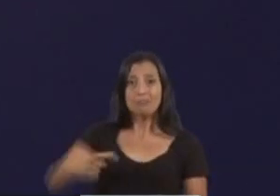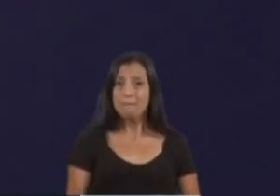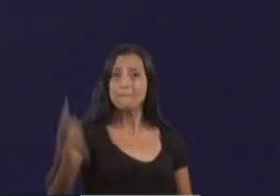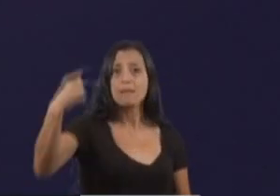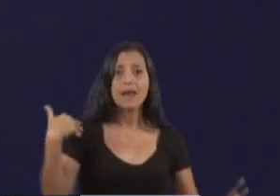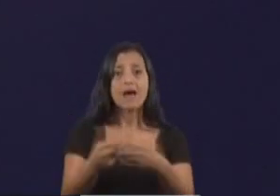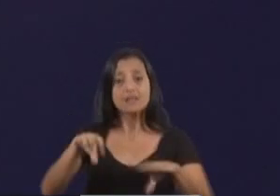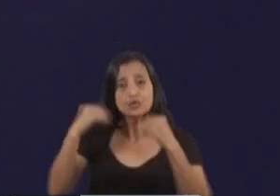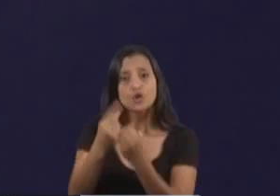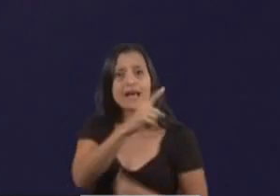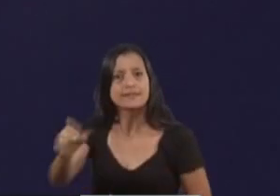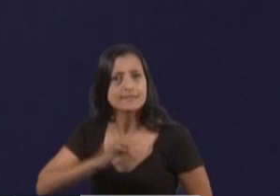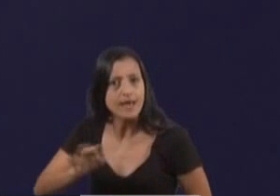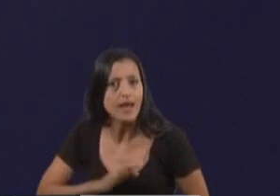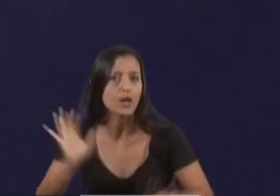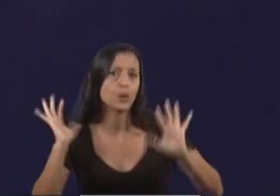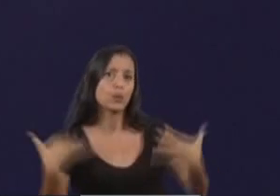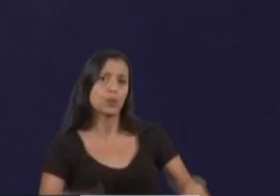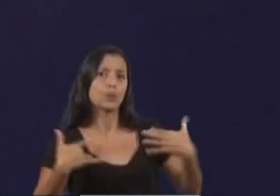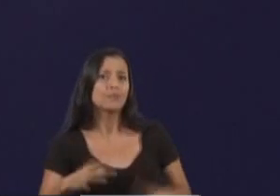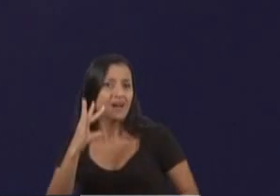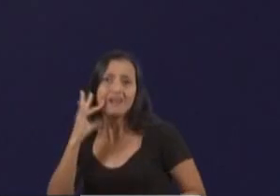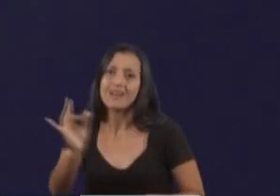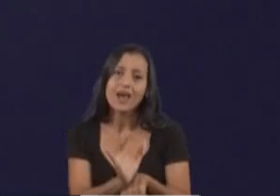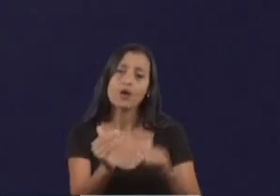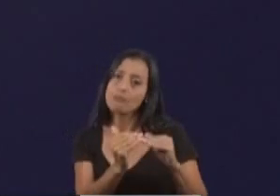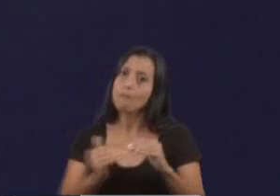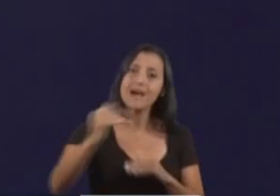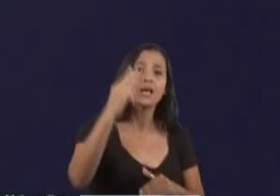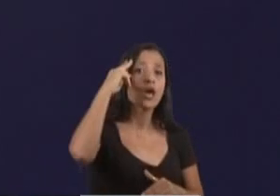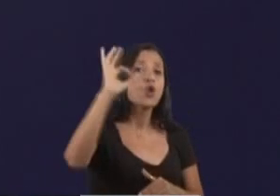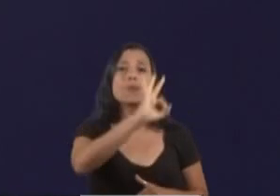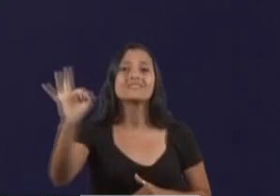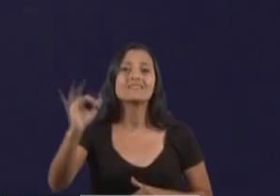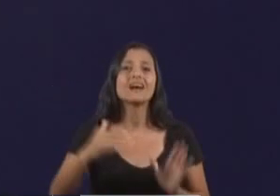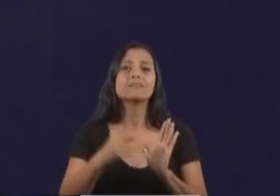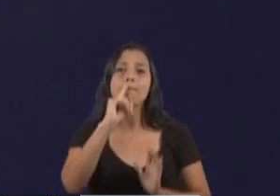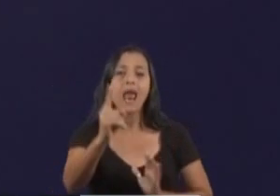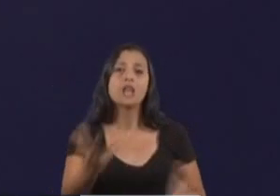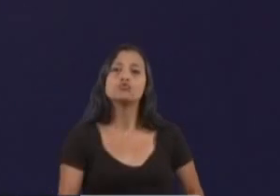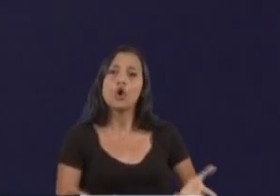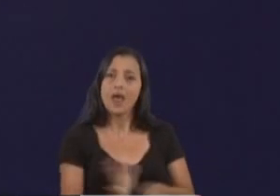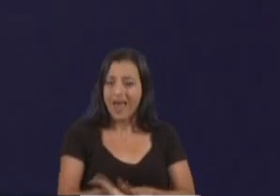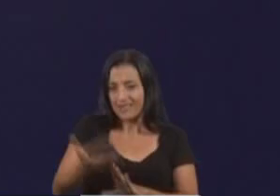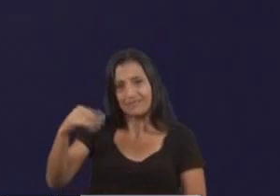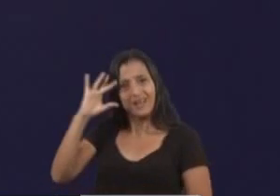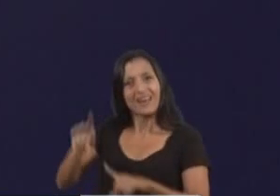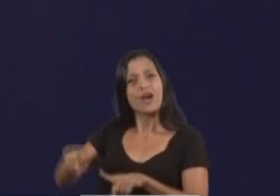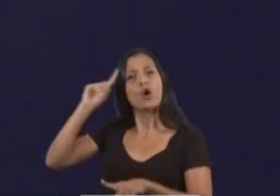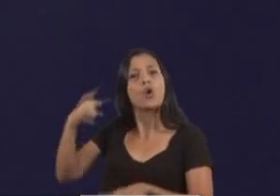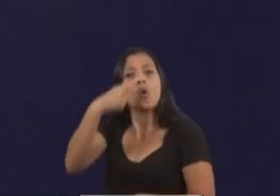100 años, en un siglo, que se supera la barrera de las 900.000 toneladas. El anterior récord fue